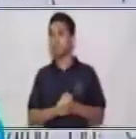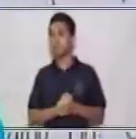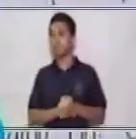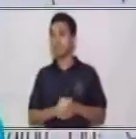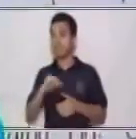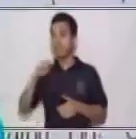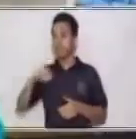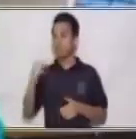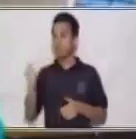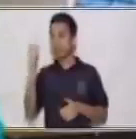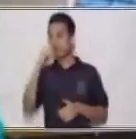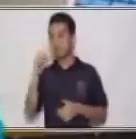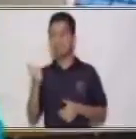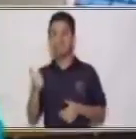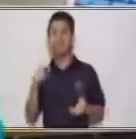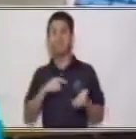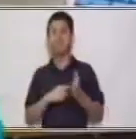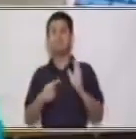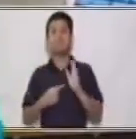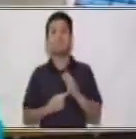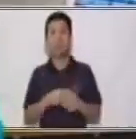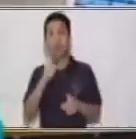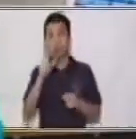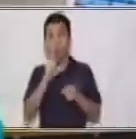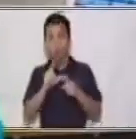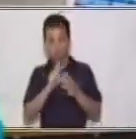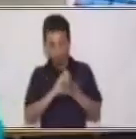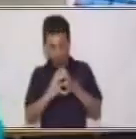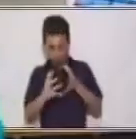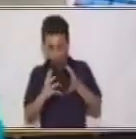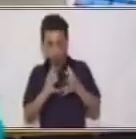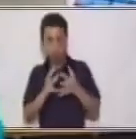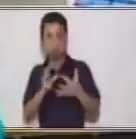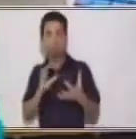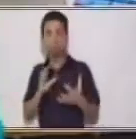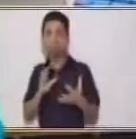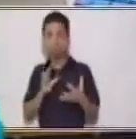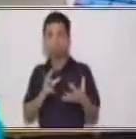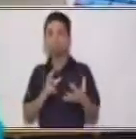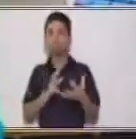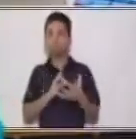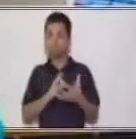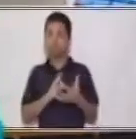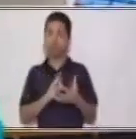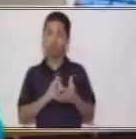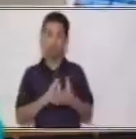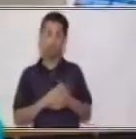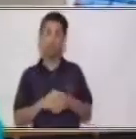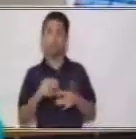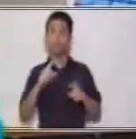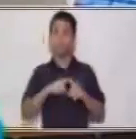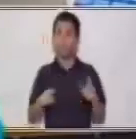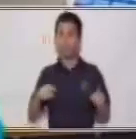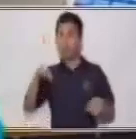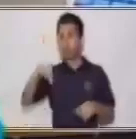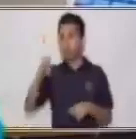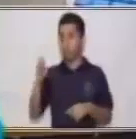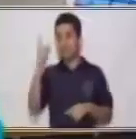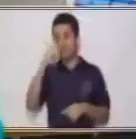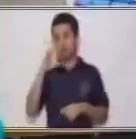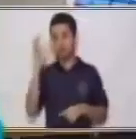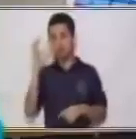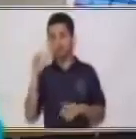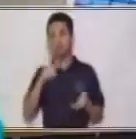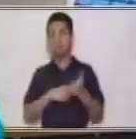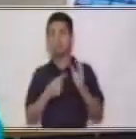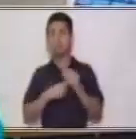es la cantidad en volumen de un objeto. En cambio, el peso es lo que se atrae hacia la superficie de la Tierra. Cuando nosotros